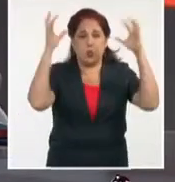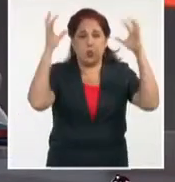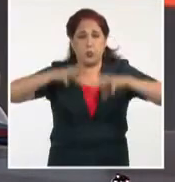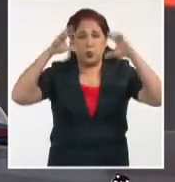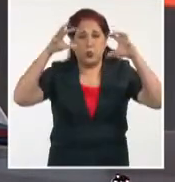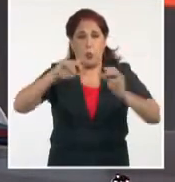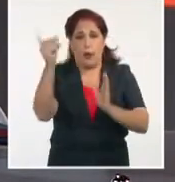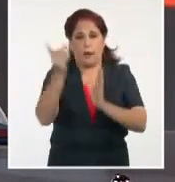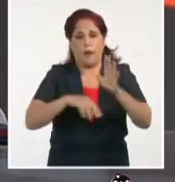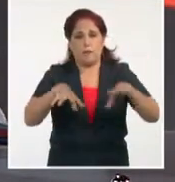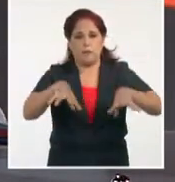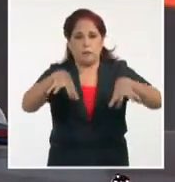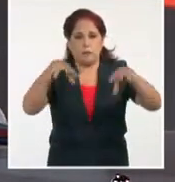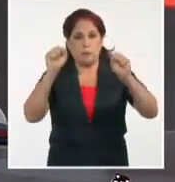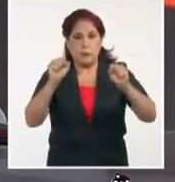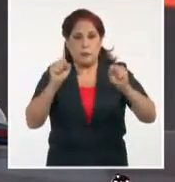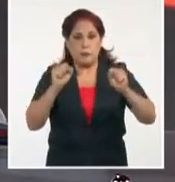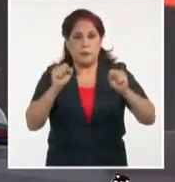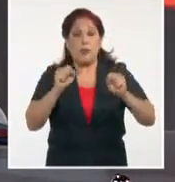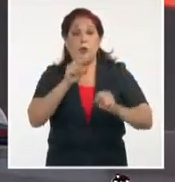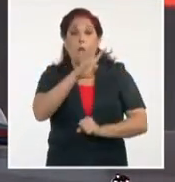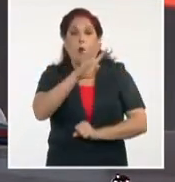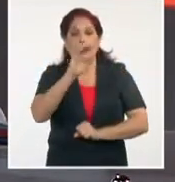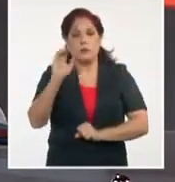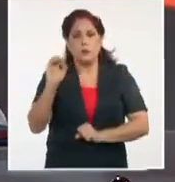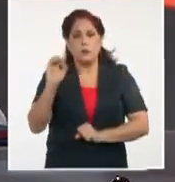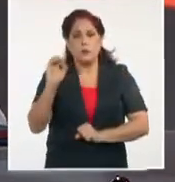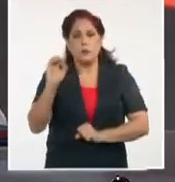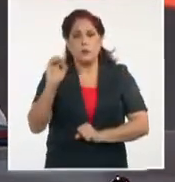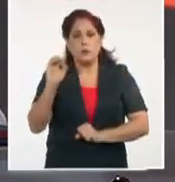de esa situación. Se activaron más de 400 brigadas,